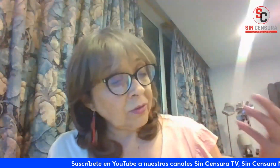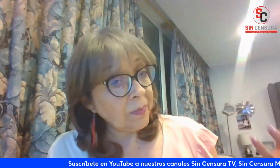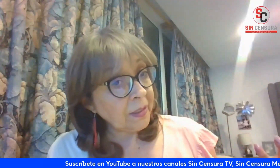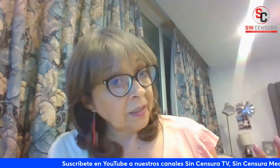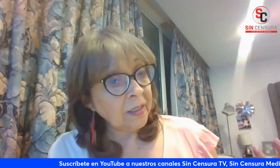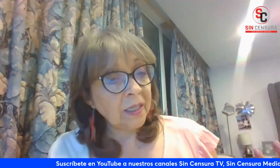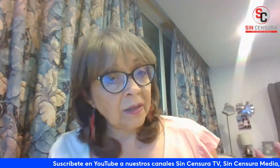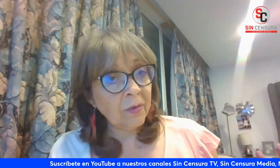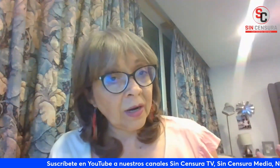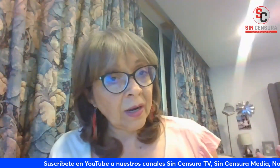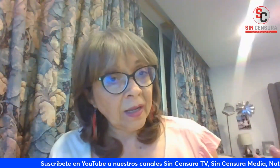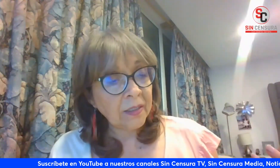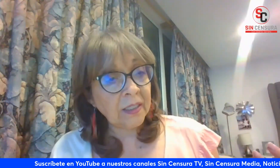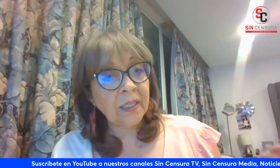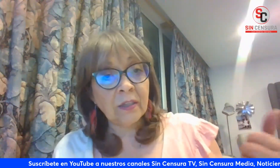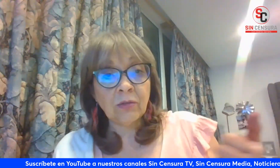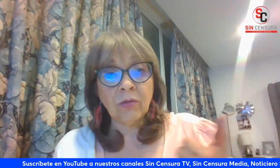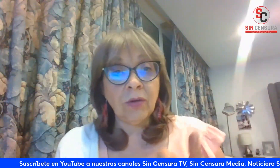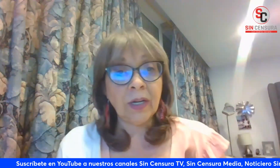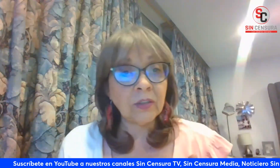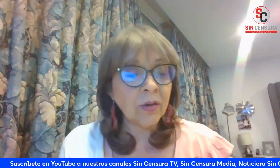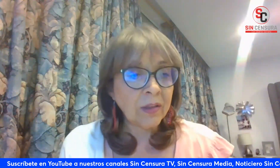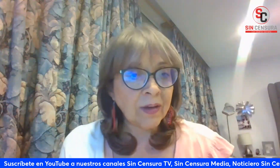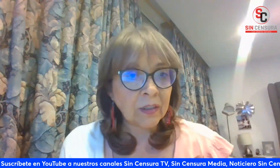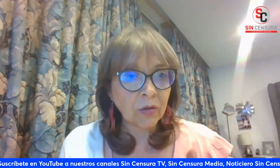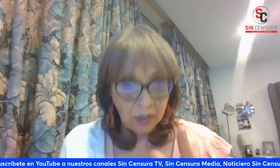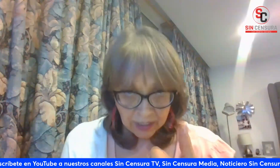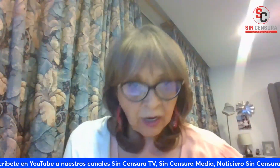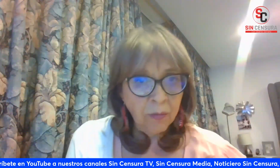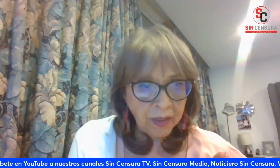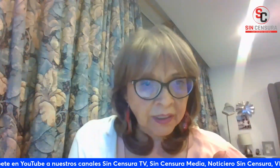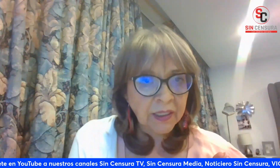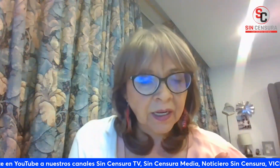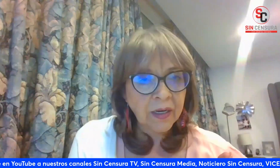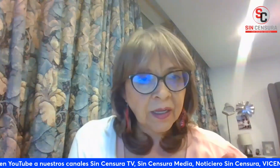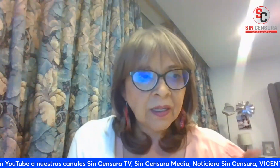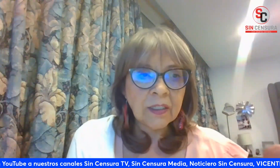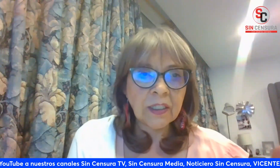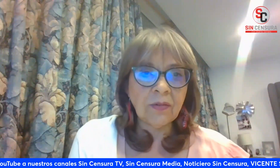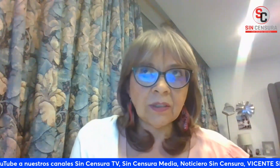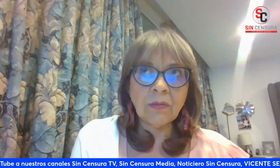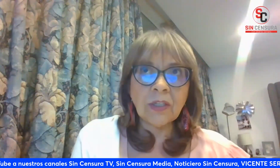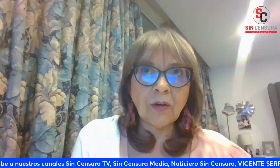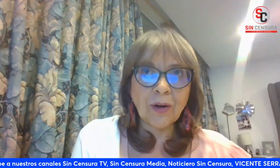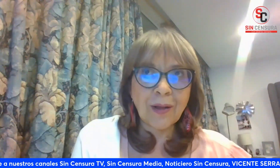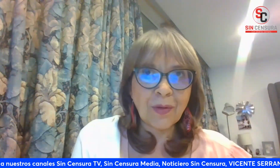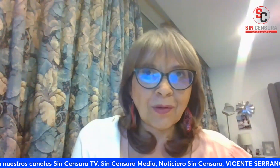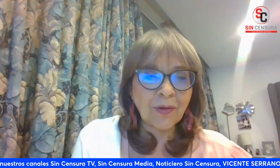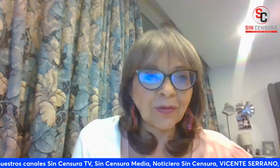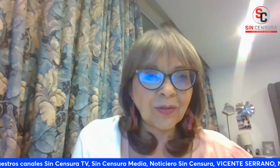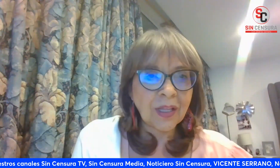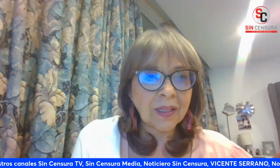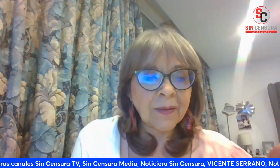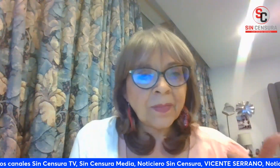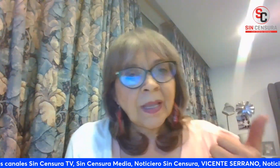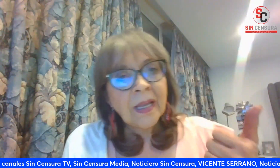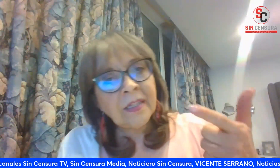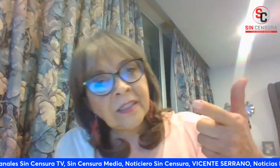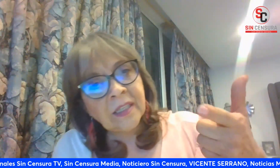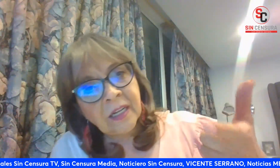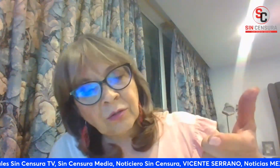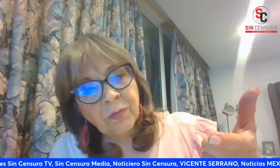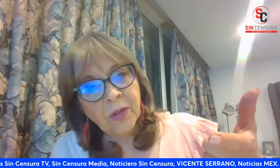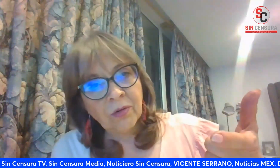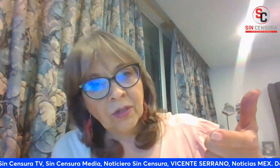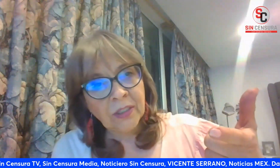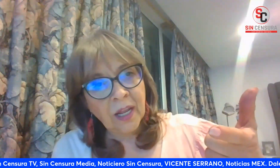qué quieres una presidencia de Morena si tienes un Congreso adverso, que lo puedes tener si no hacemos algo rápido y contundente, y